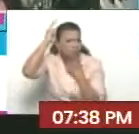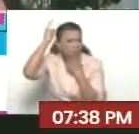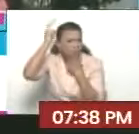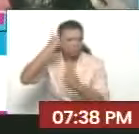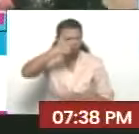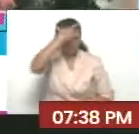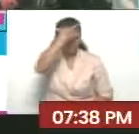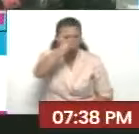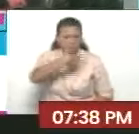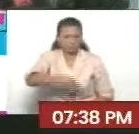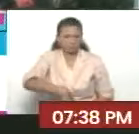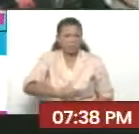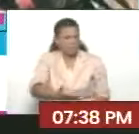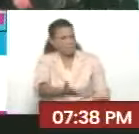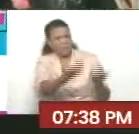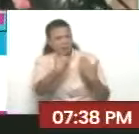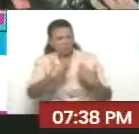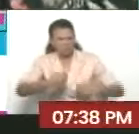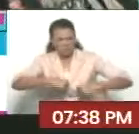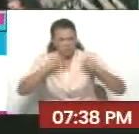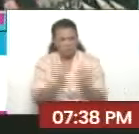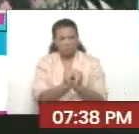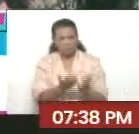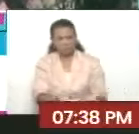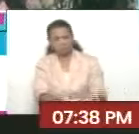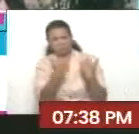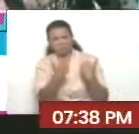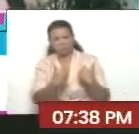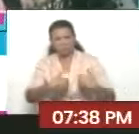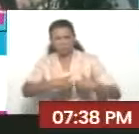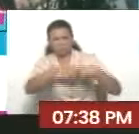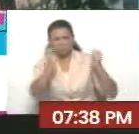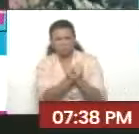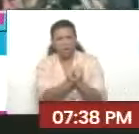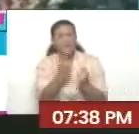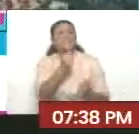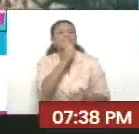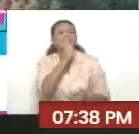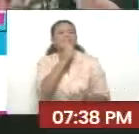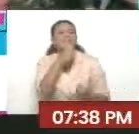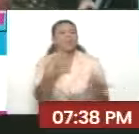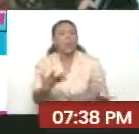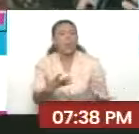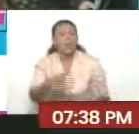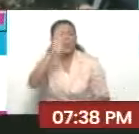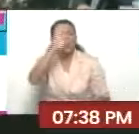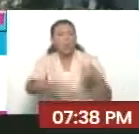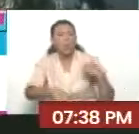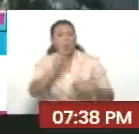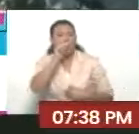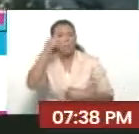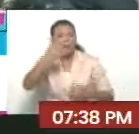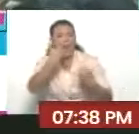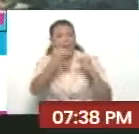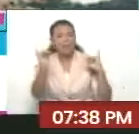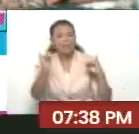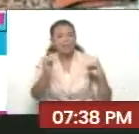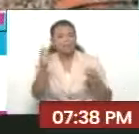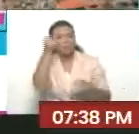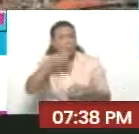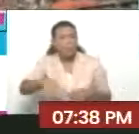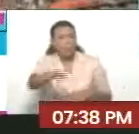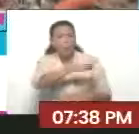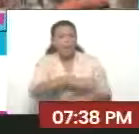dijo, vengan, vengan, para ver cómo muere el último hombre libre de esta